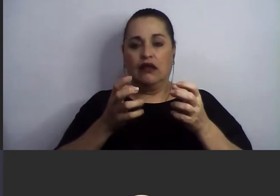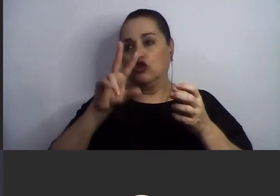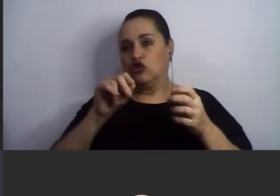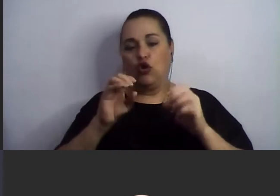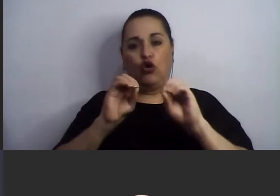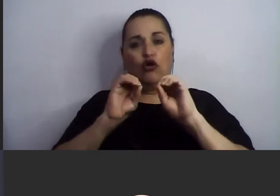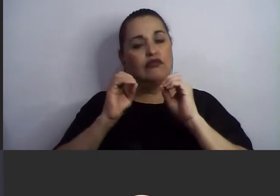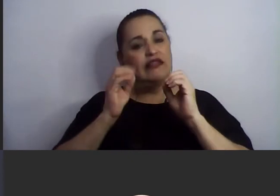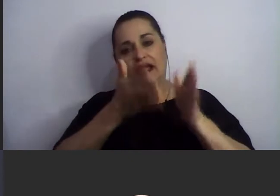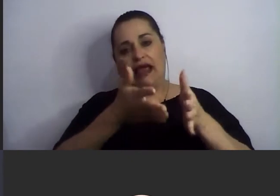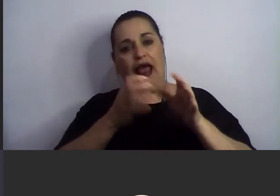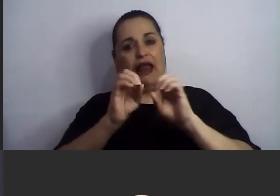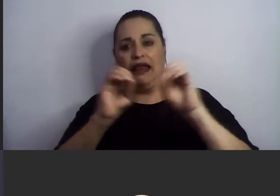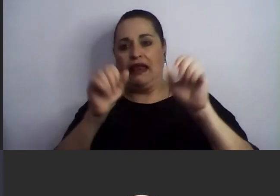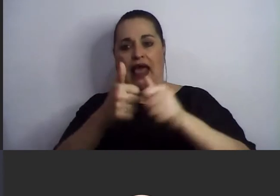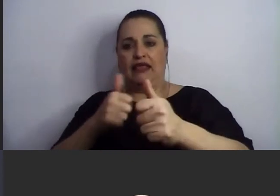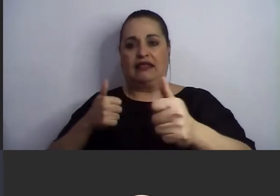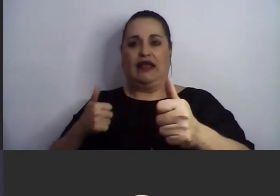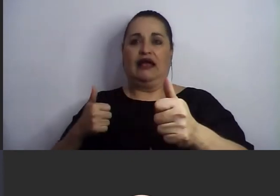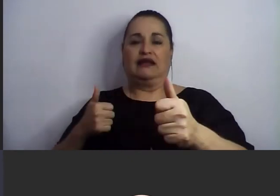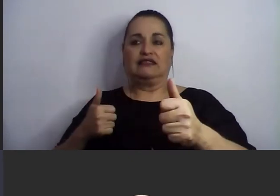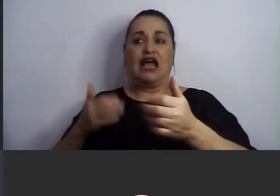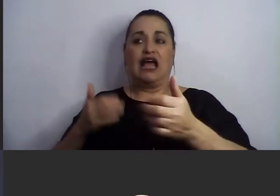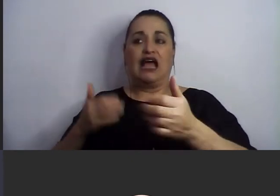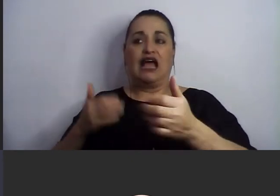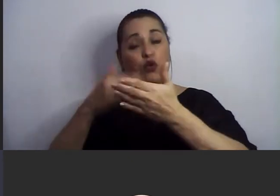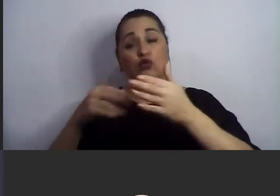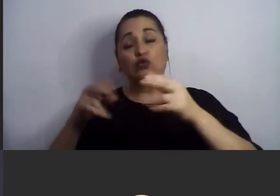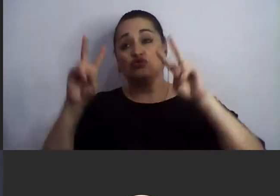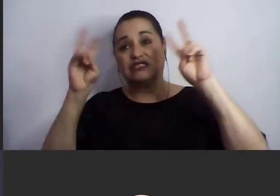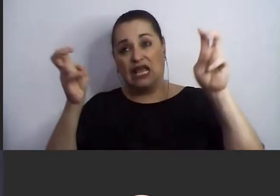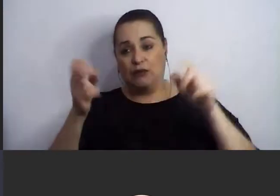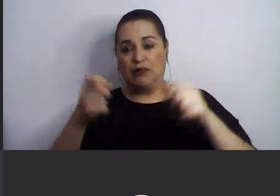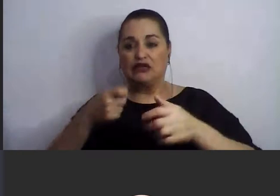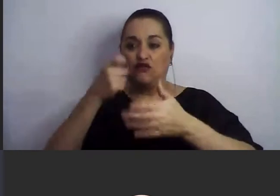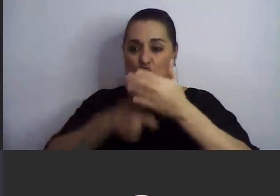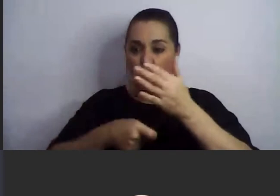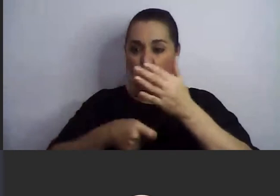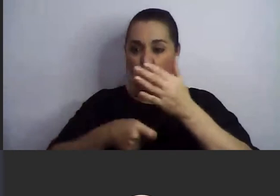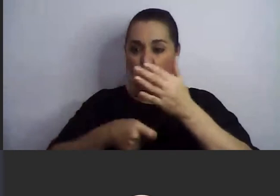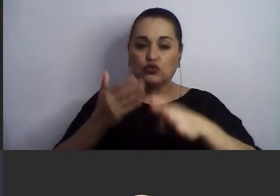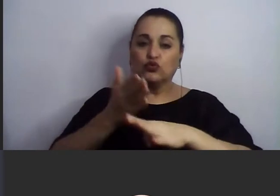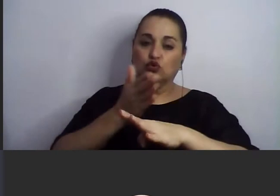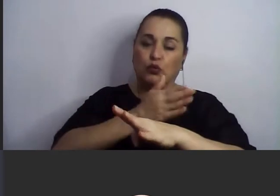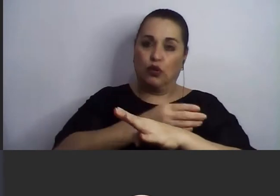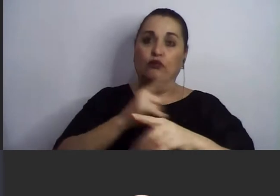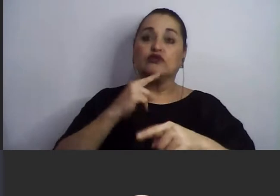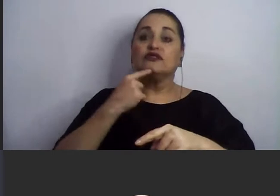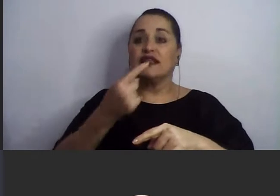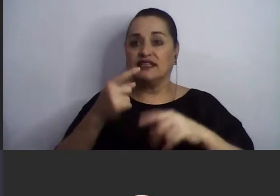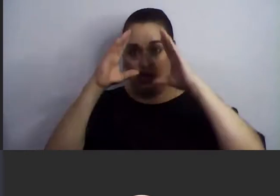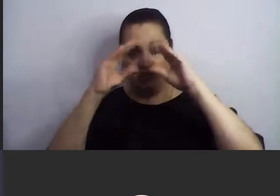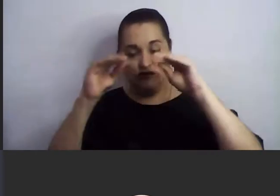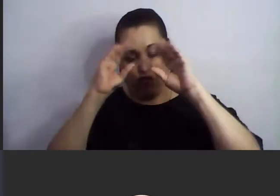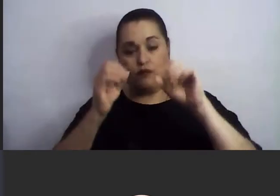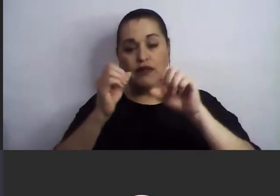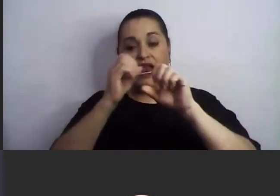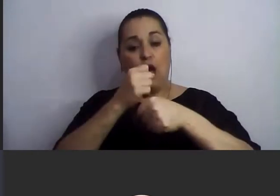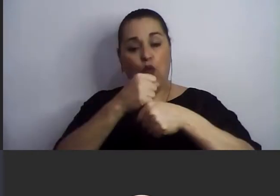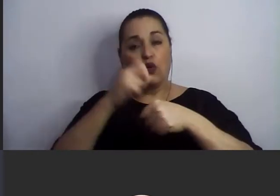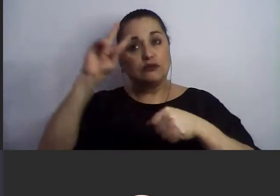a nadie atrás así como algunos temas también fuertes que ya se han ido superando que si se mencionan en los informes es en la elaboración de